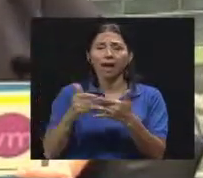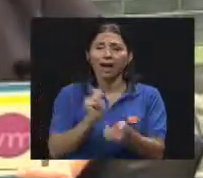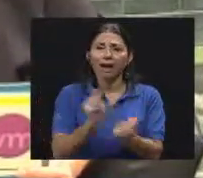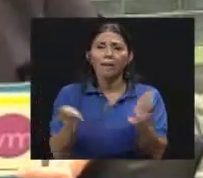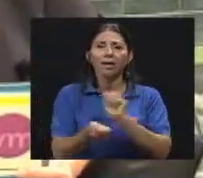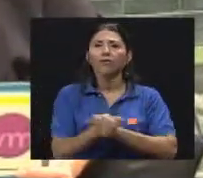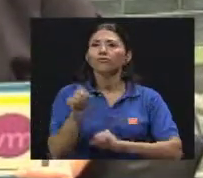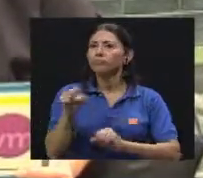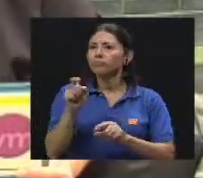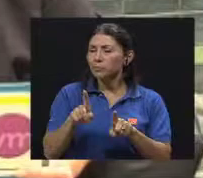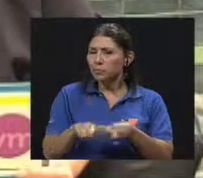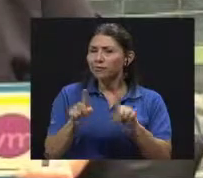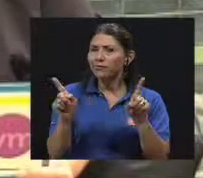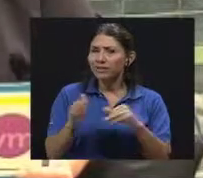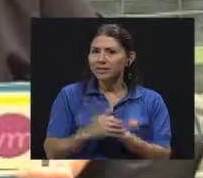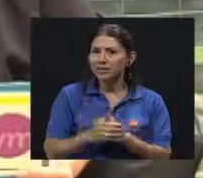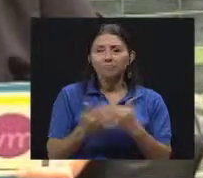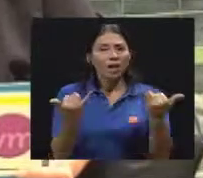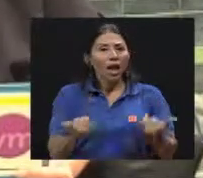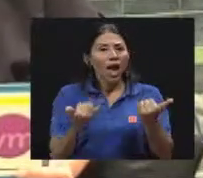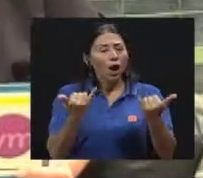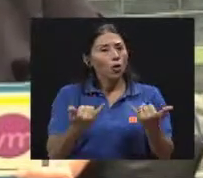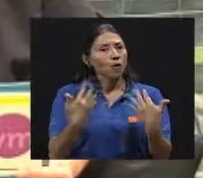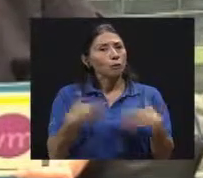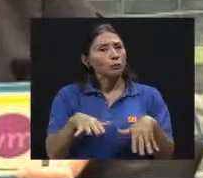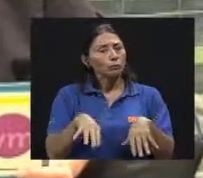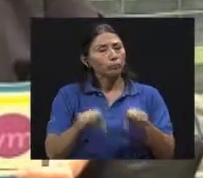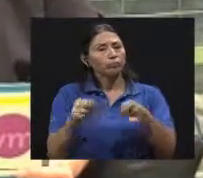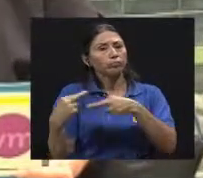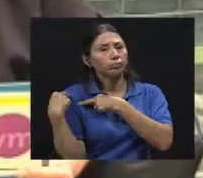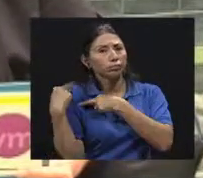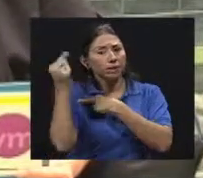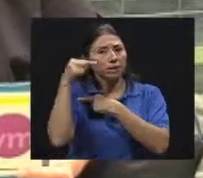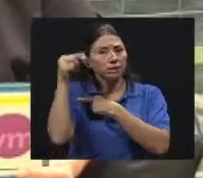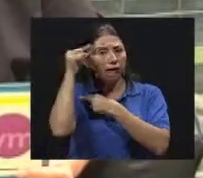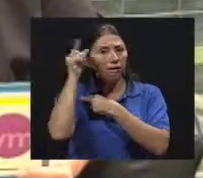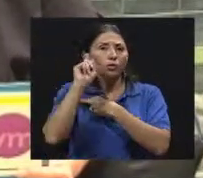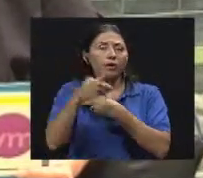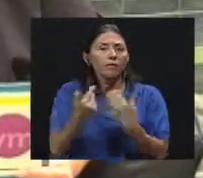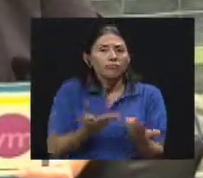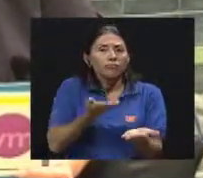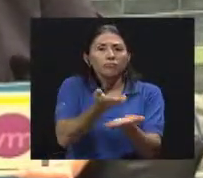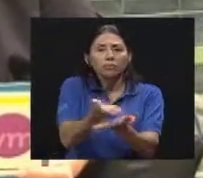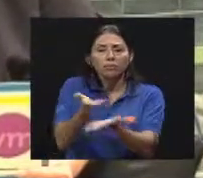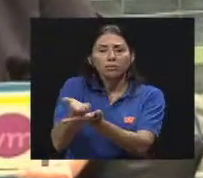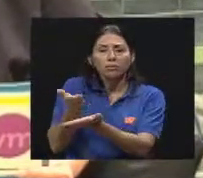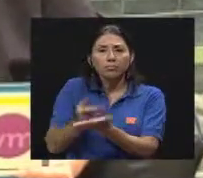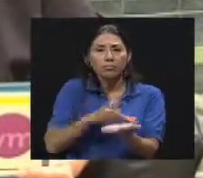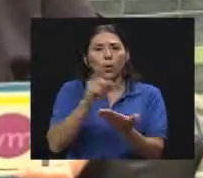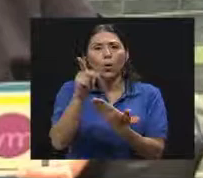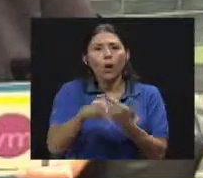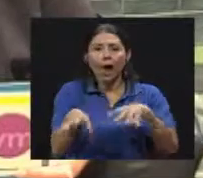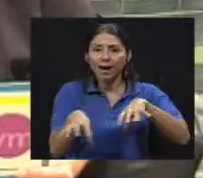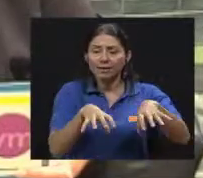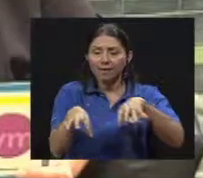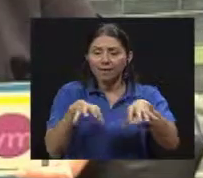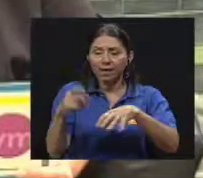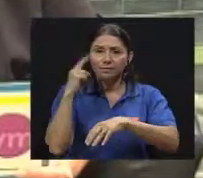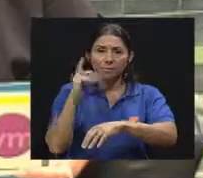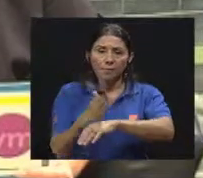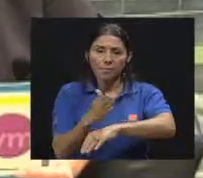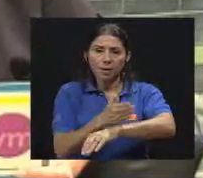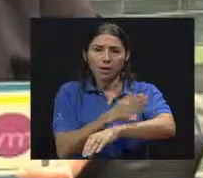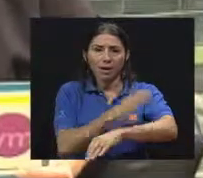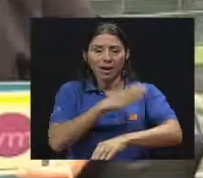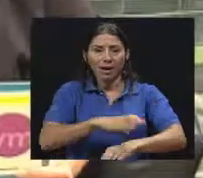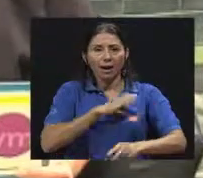diferente, claro. Y ahora pues hay una gran responsabilidad de parte del Estado de proveerles de programas, de actividades para mejorar la